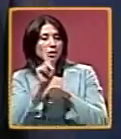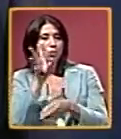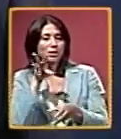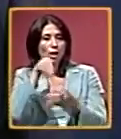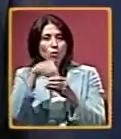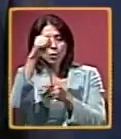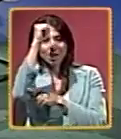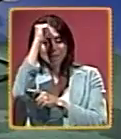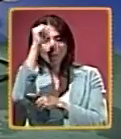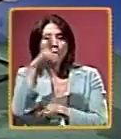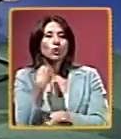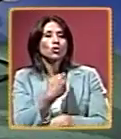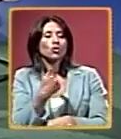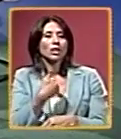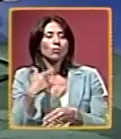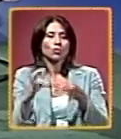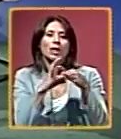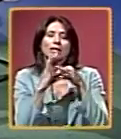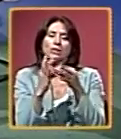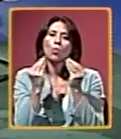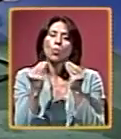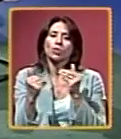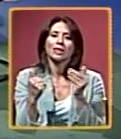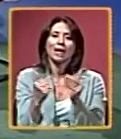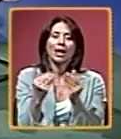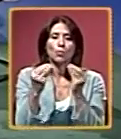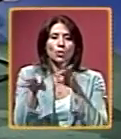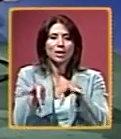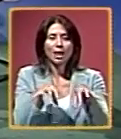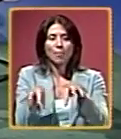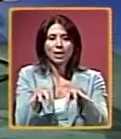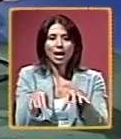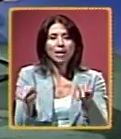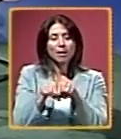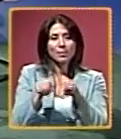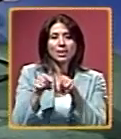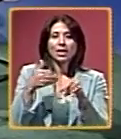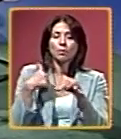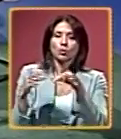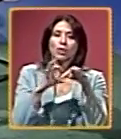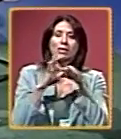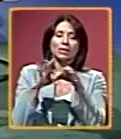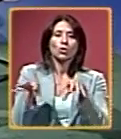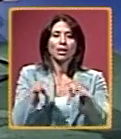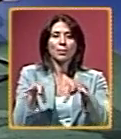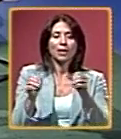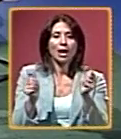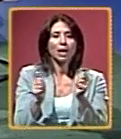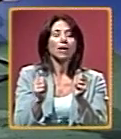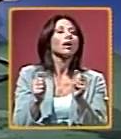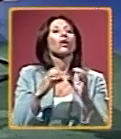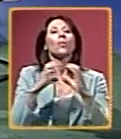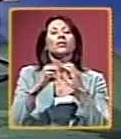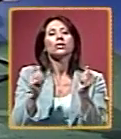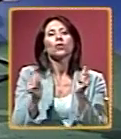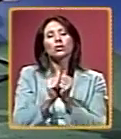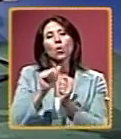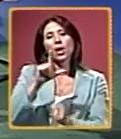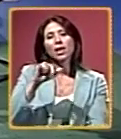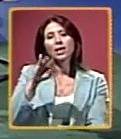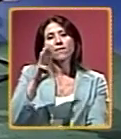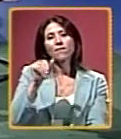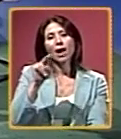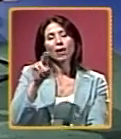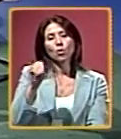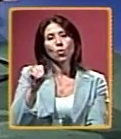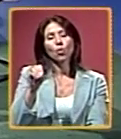muy dinámica, por esto que usted acaba de mencionar. Tenemos una relación muy dinámica también en conversaciones con el Líbano. con la